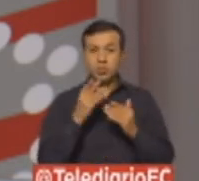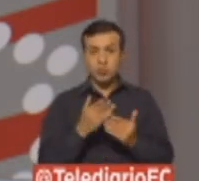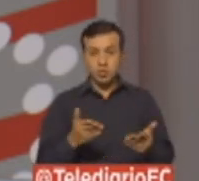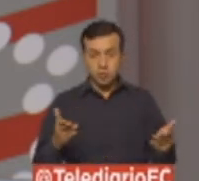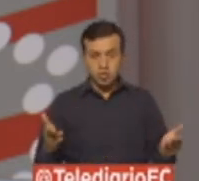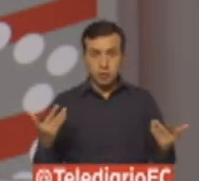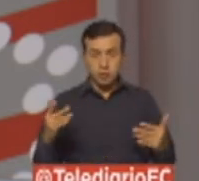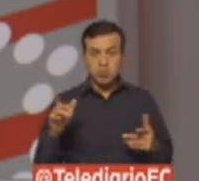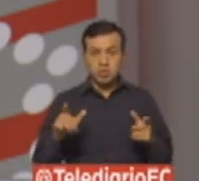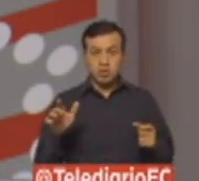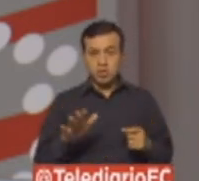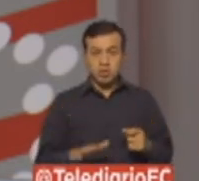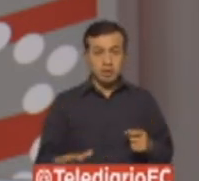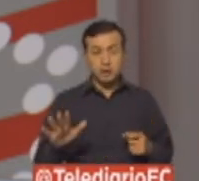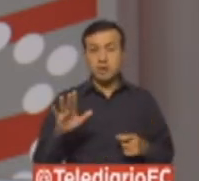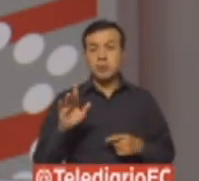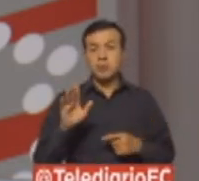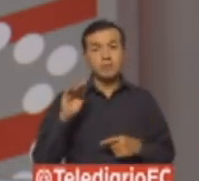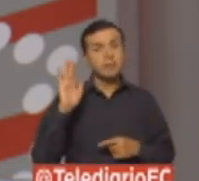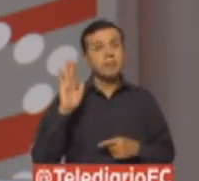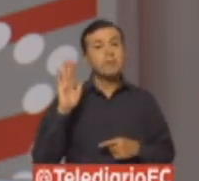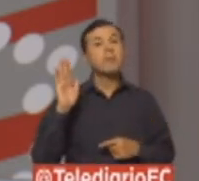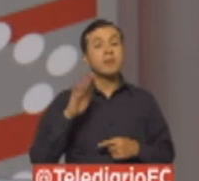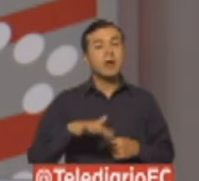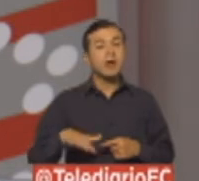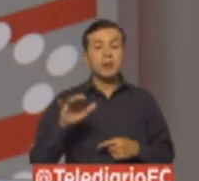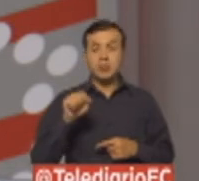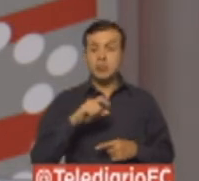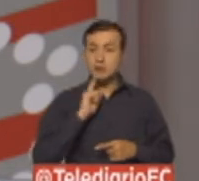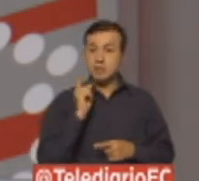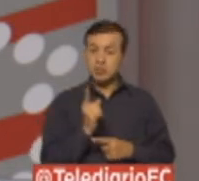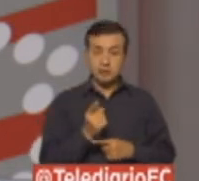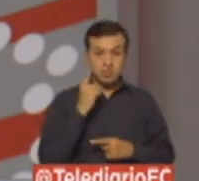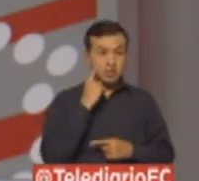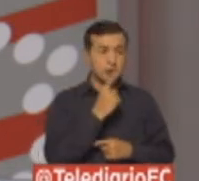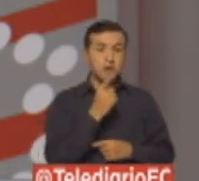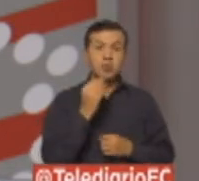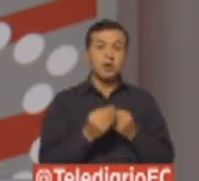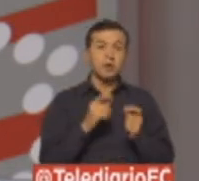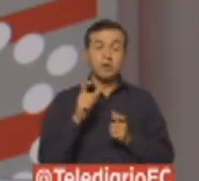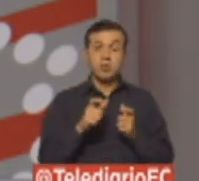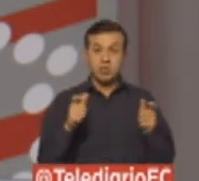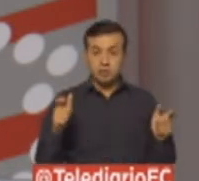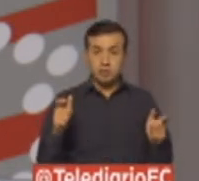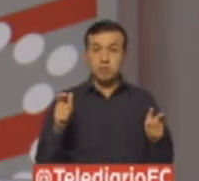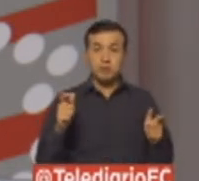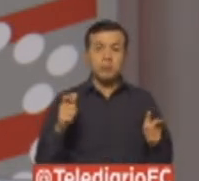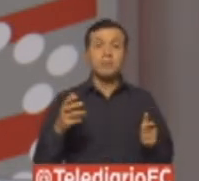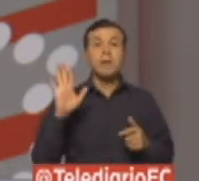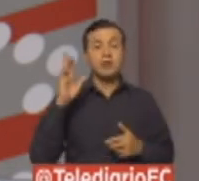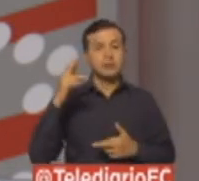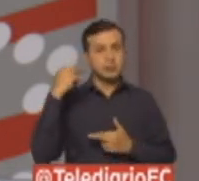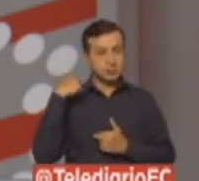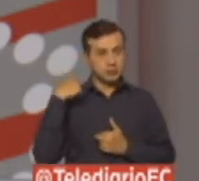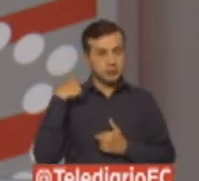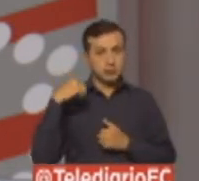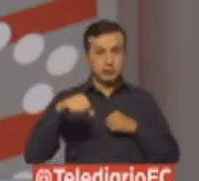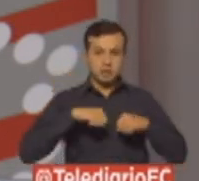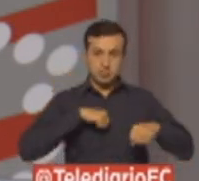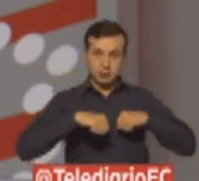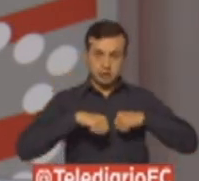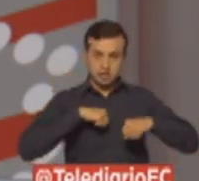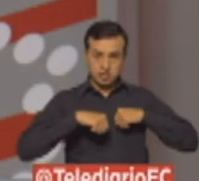que puedan afectar cada vez menos del ambiente y que no y la forma como la ciudadanía es mucho más responsable en la